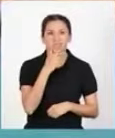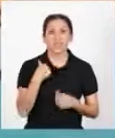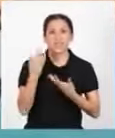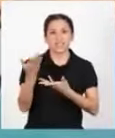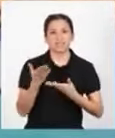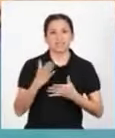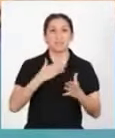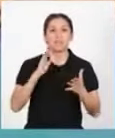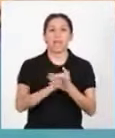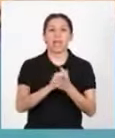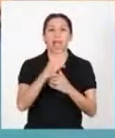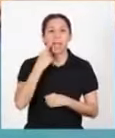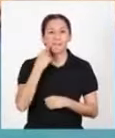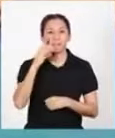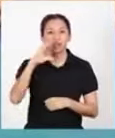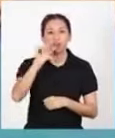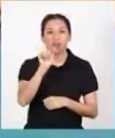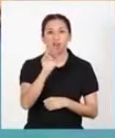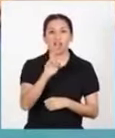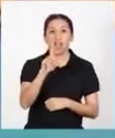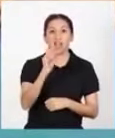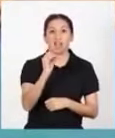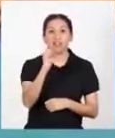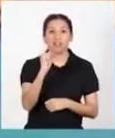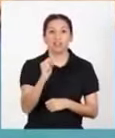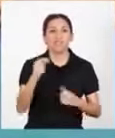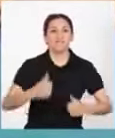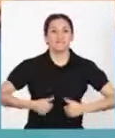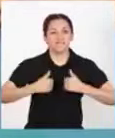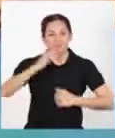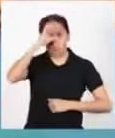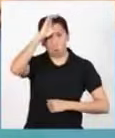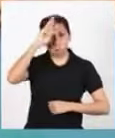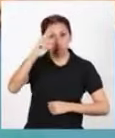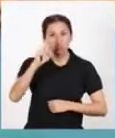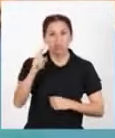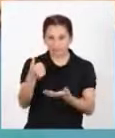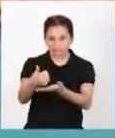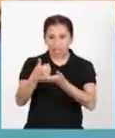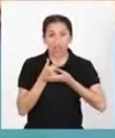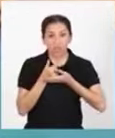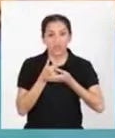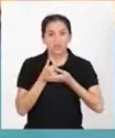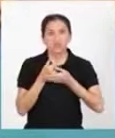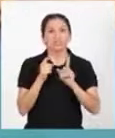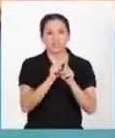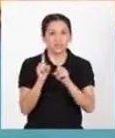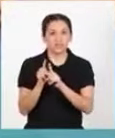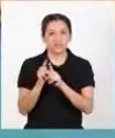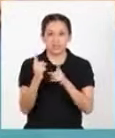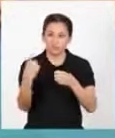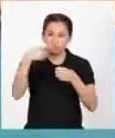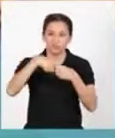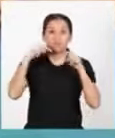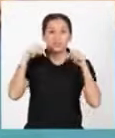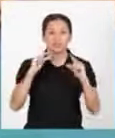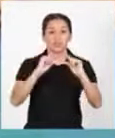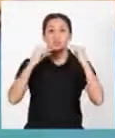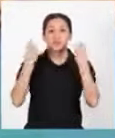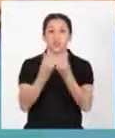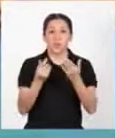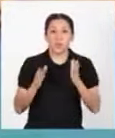Eh... Invité a mi amigo Carlos, de Cusco, para que nos ayude y